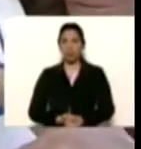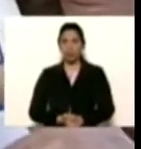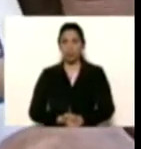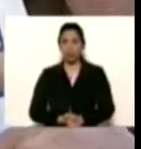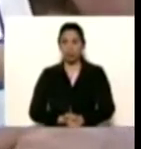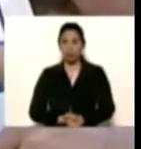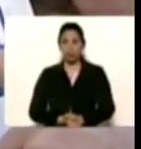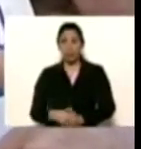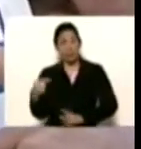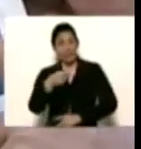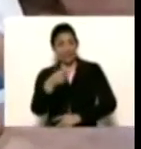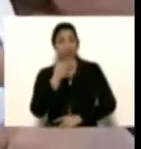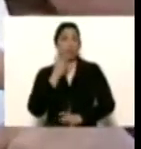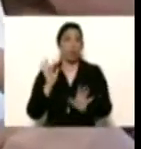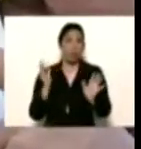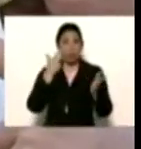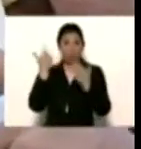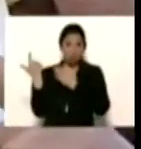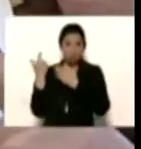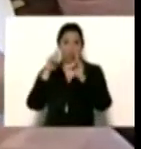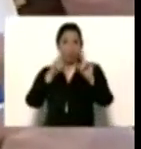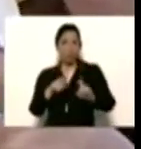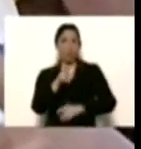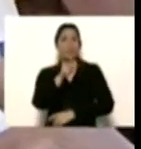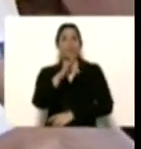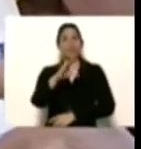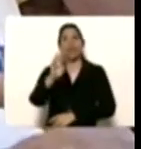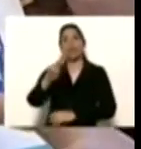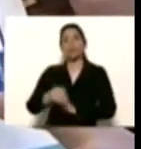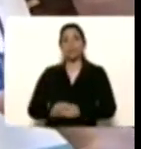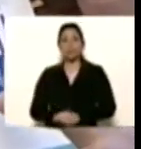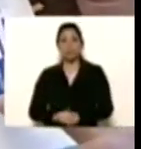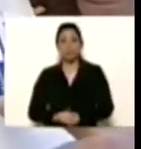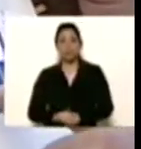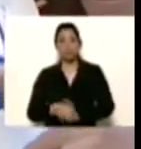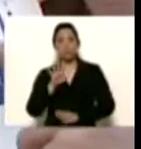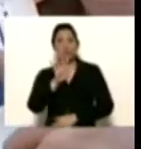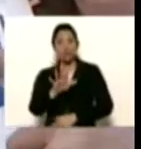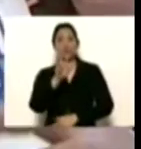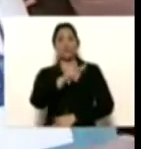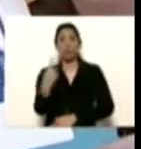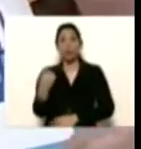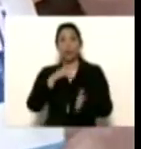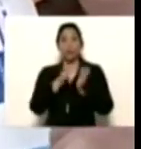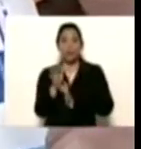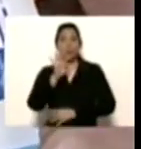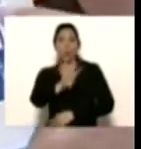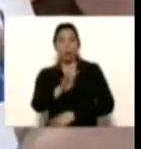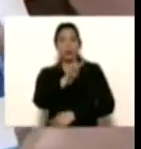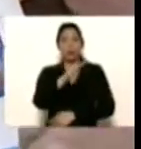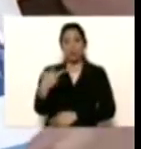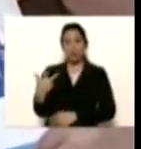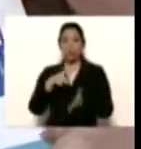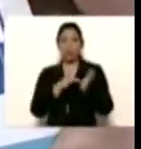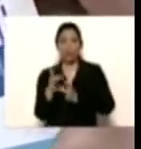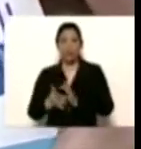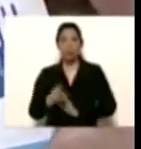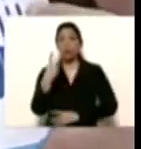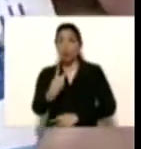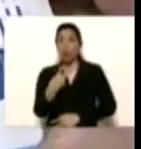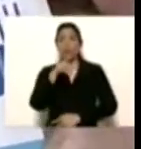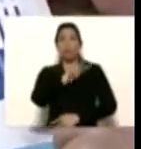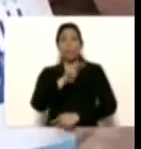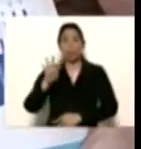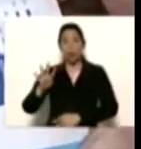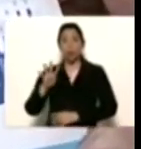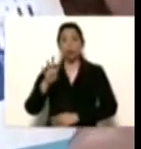resultado negativas a las pruebas con PCR. 5 el 21 de abril, 4 el 23 de abril, 2 el